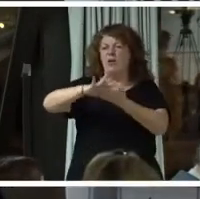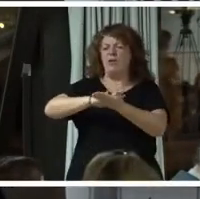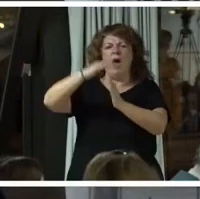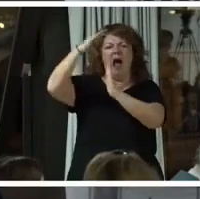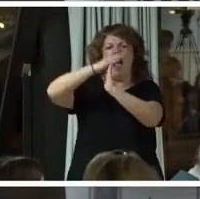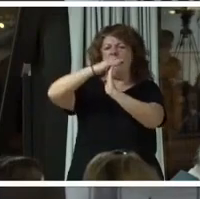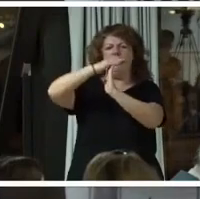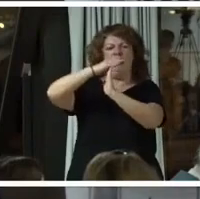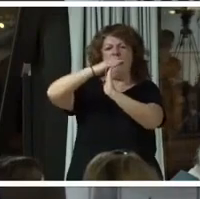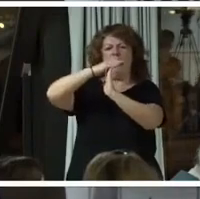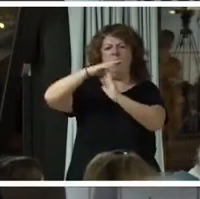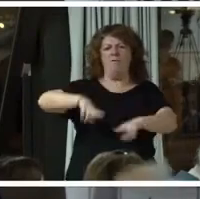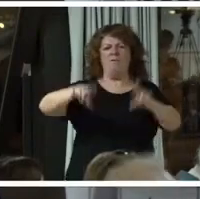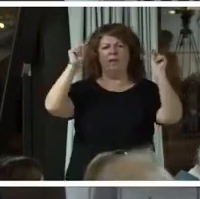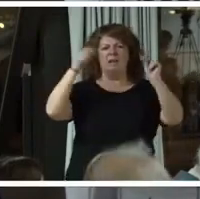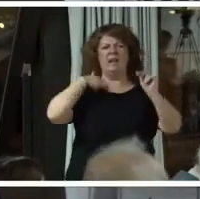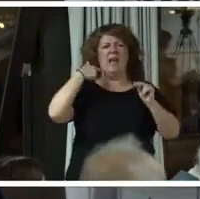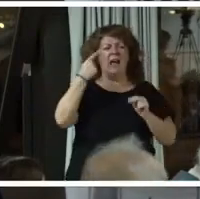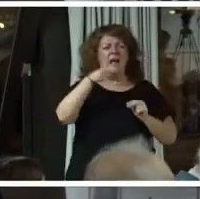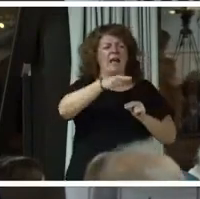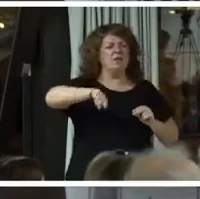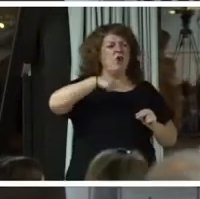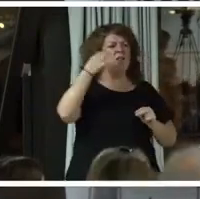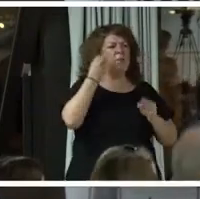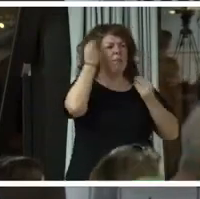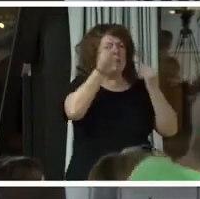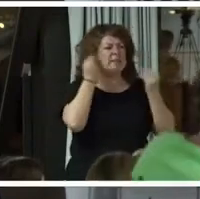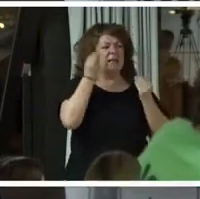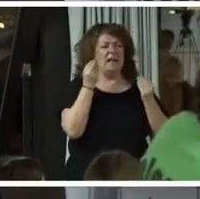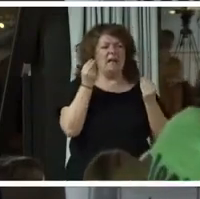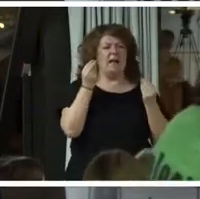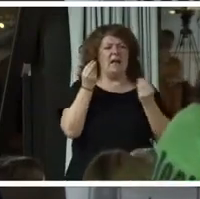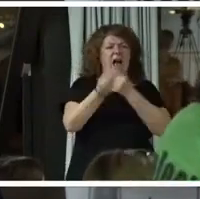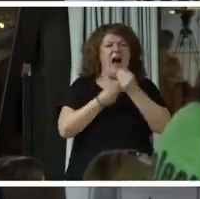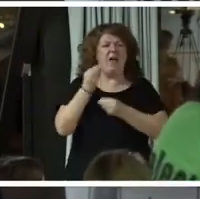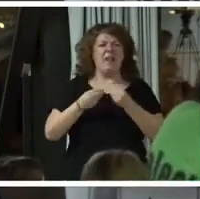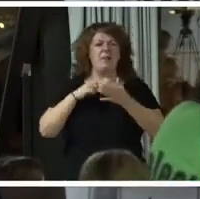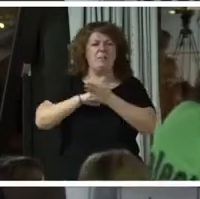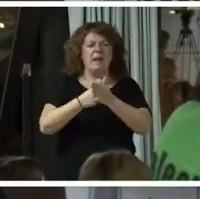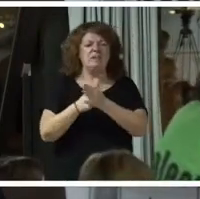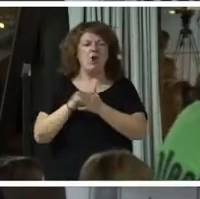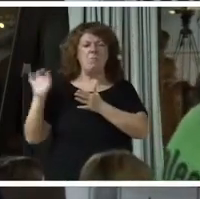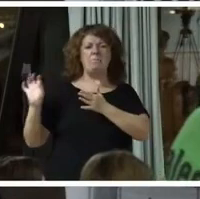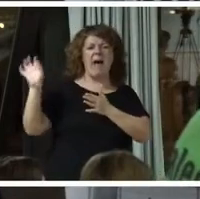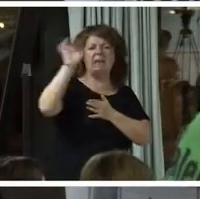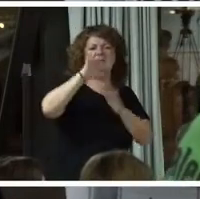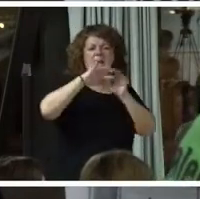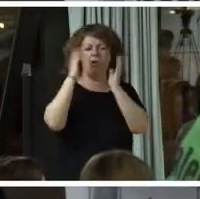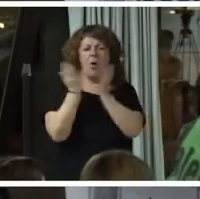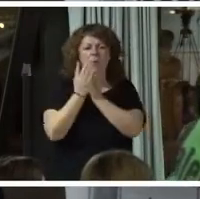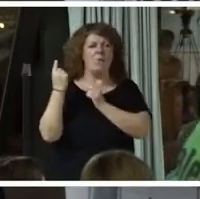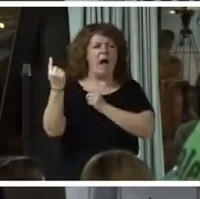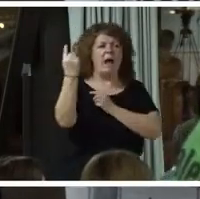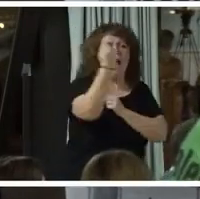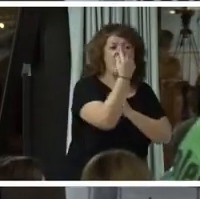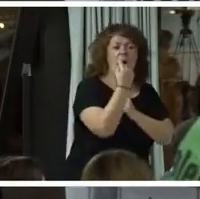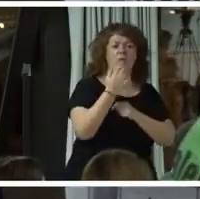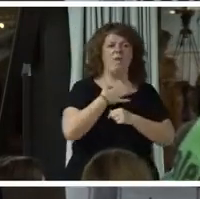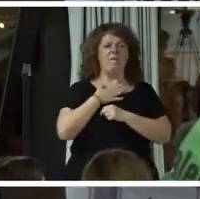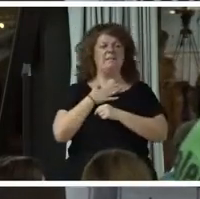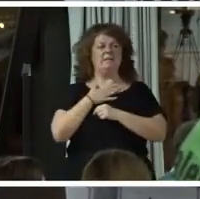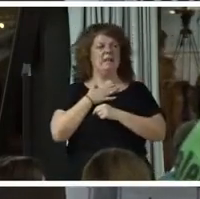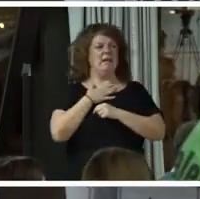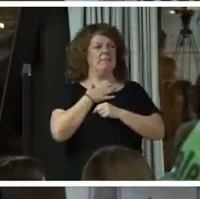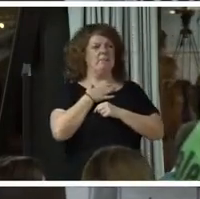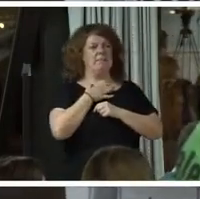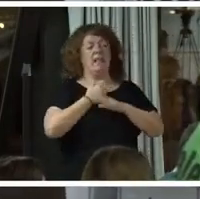fuego definitivo creo que eso nos tiene que hacer pensar y nos tiene que llevar a hacer presión en cada país del mundo a cada uno de nuestros